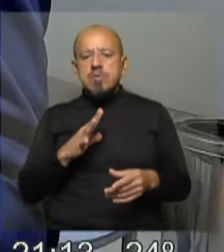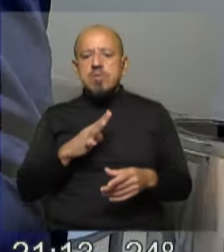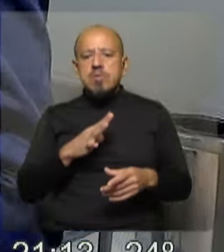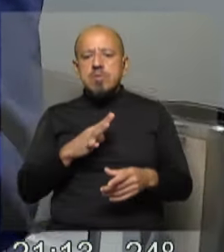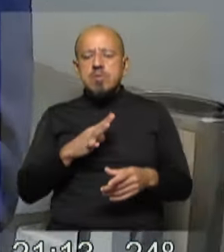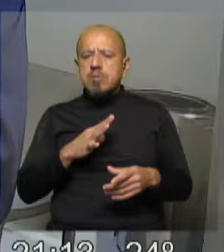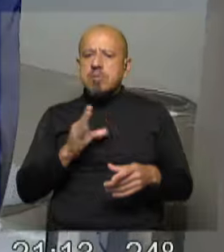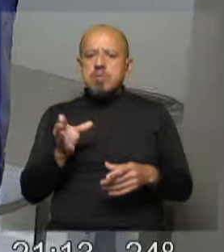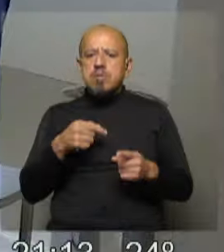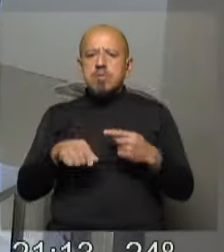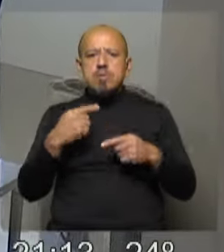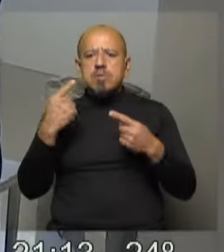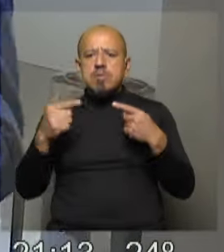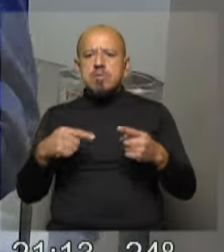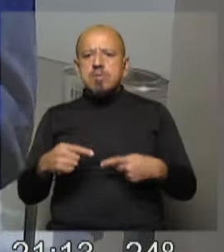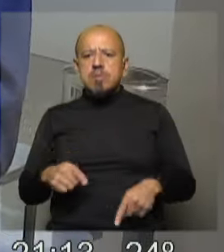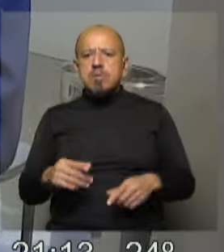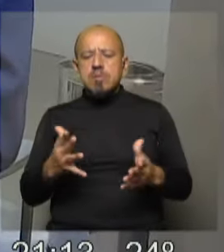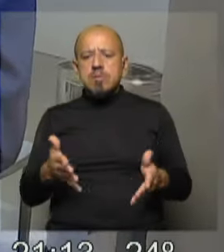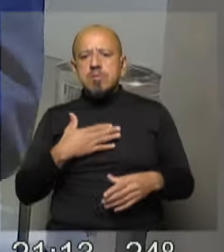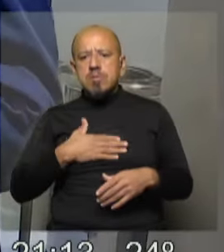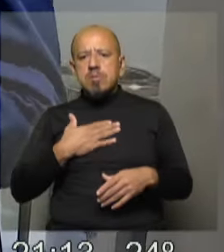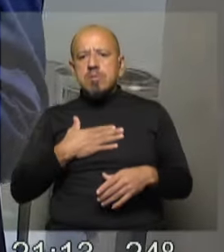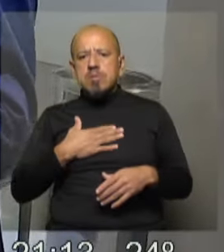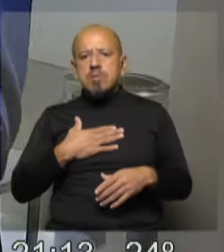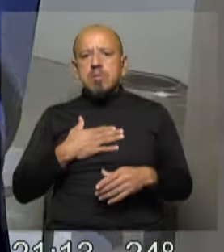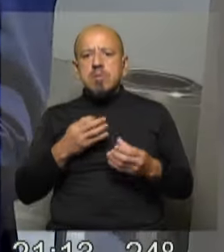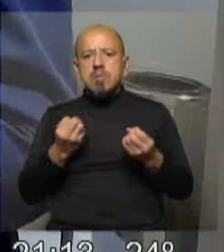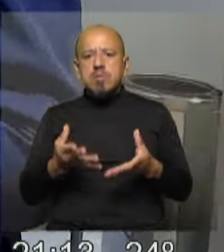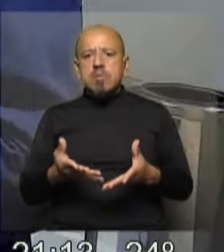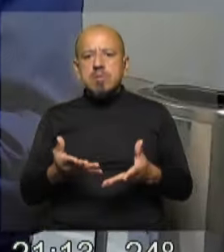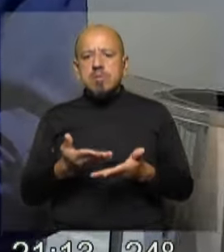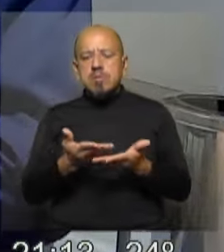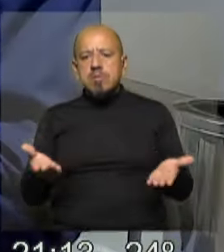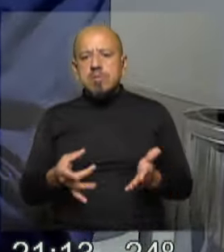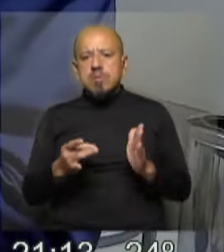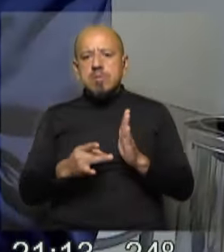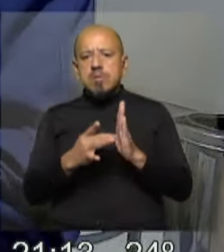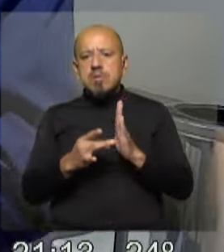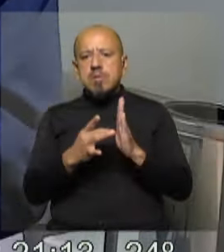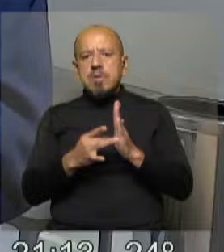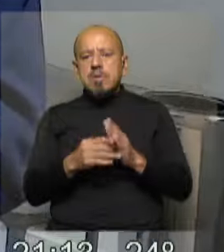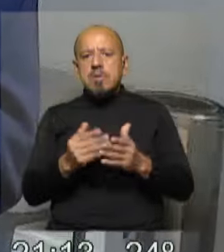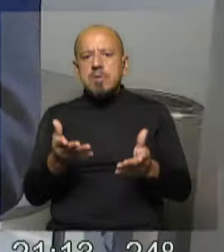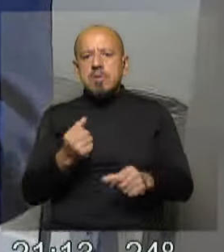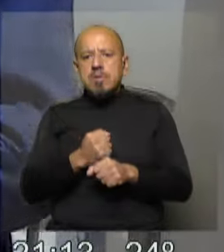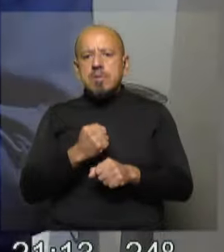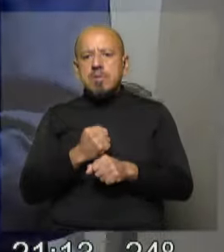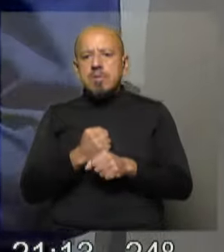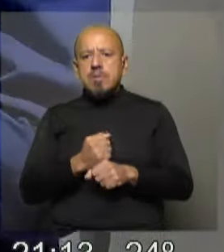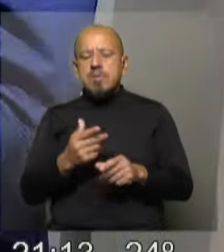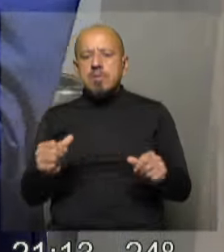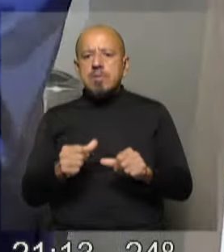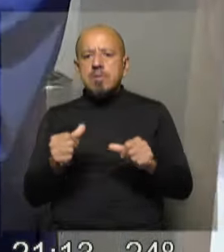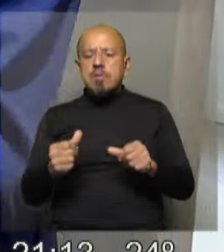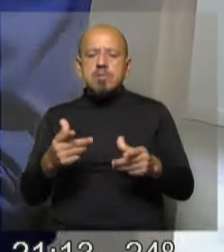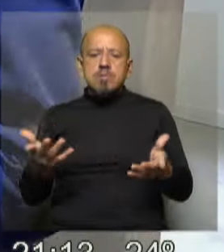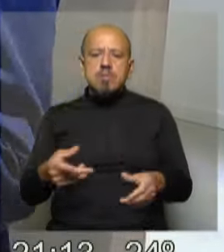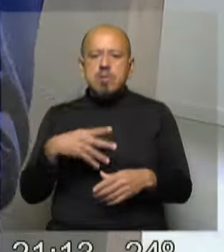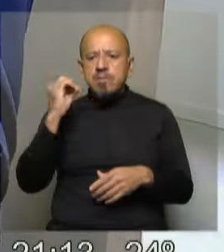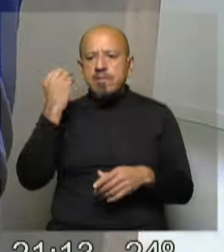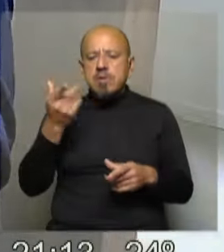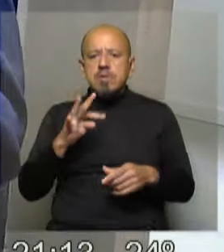de organizaciones sociales y todos quedaron muy contentos porque son las mejores condiciones que una organización puede pedir para trabajar, para hacer un seminario, para hacer un